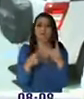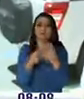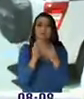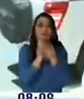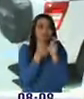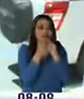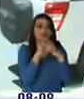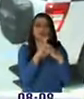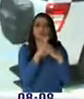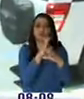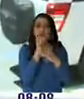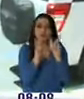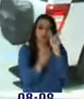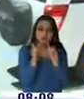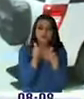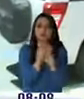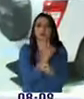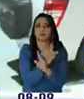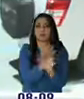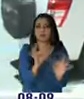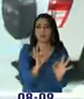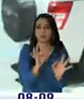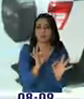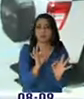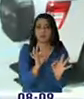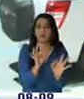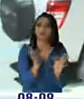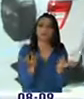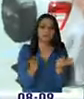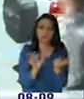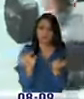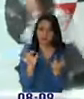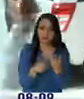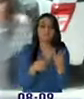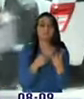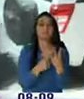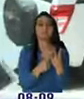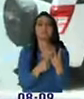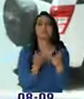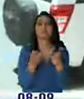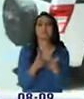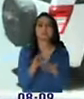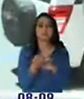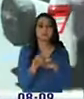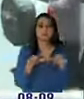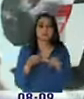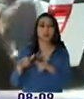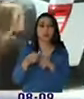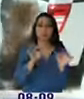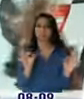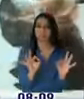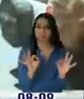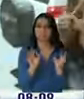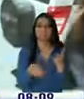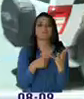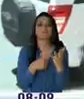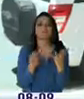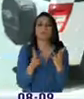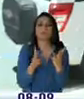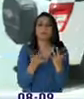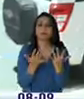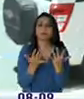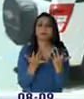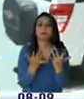adecuación de las unidades para las personas con discapacidad y de movilidad reducida, es la implementación de la caja común. Y es la